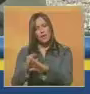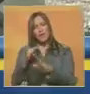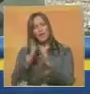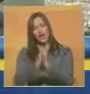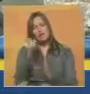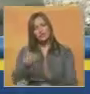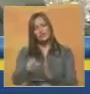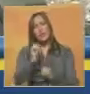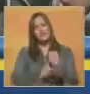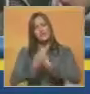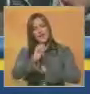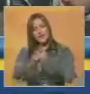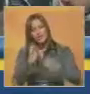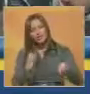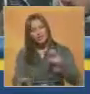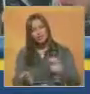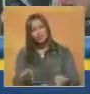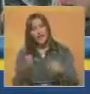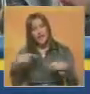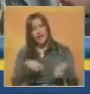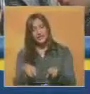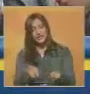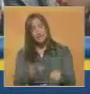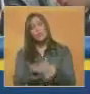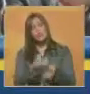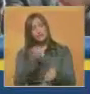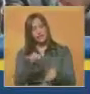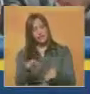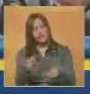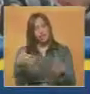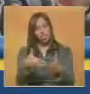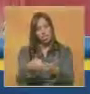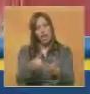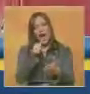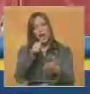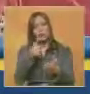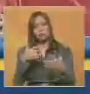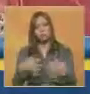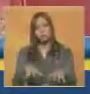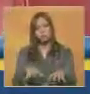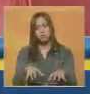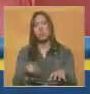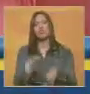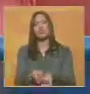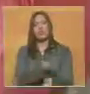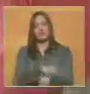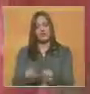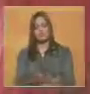botar basura en las cuencas de los ríos puesto esto causa el estancamiento de las aguas y por consecuencia el desbordamiento de los mismos